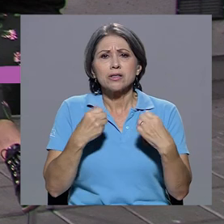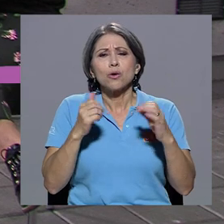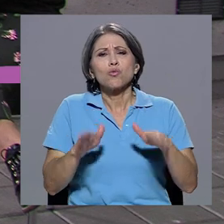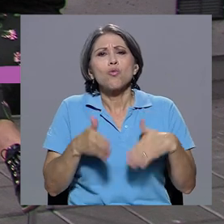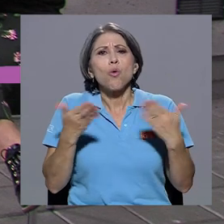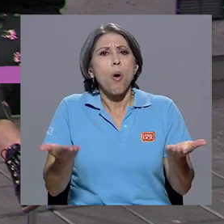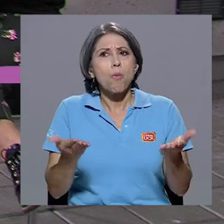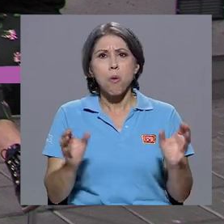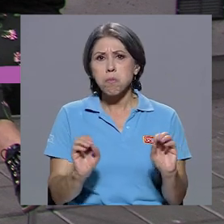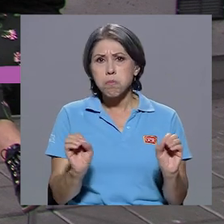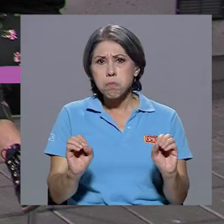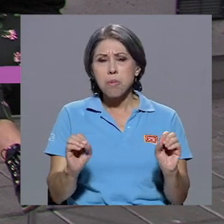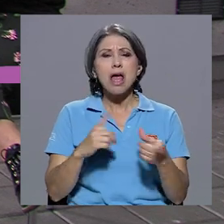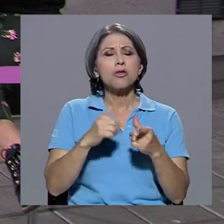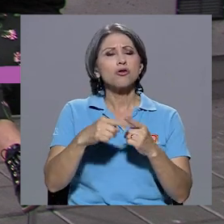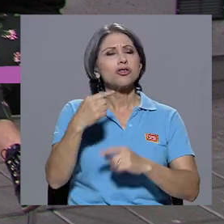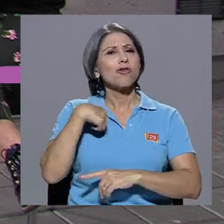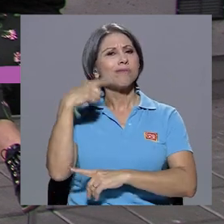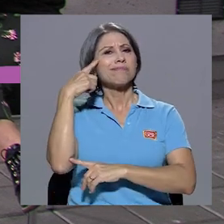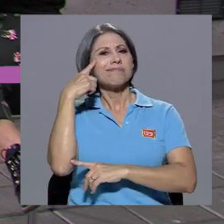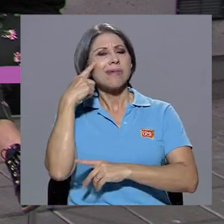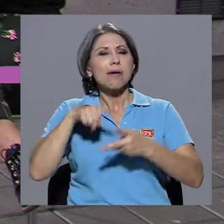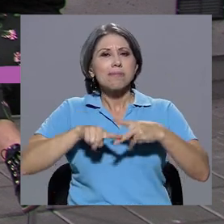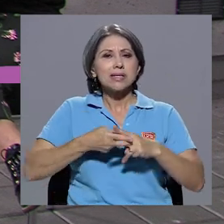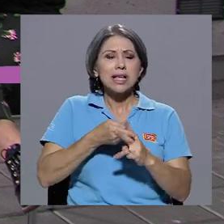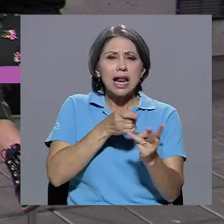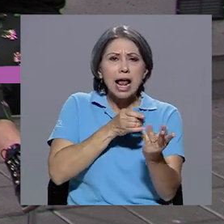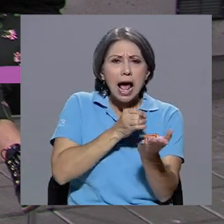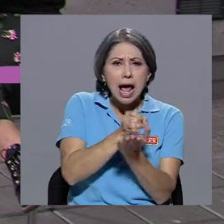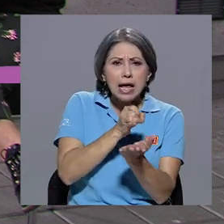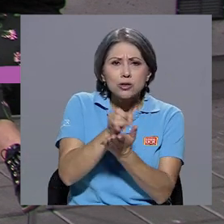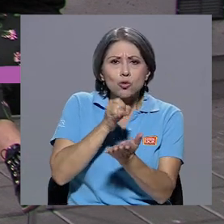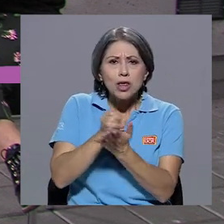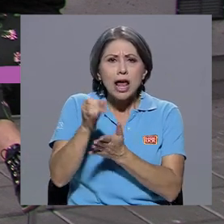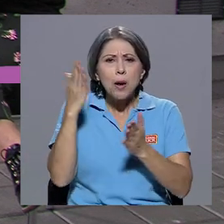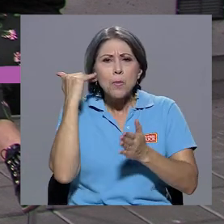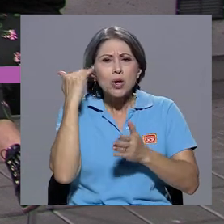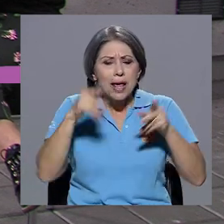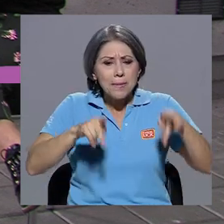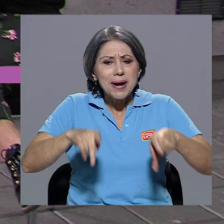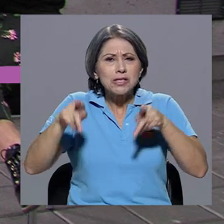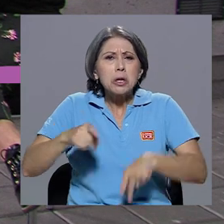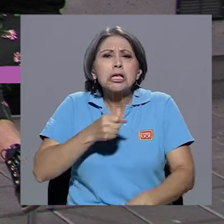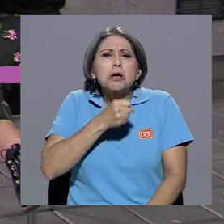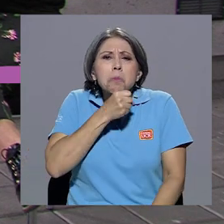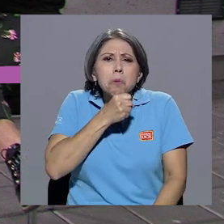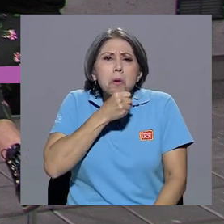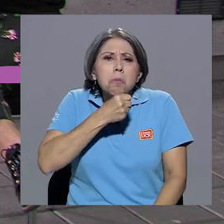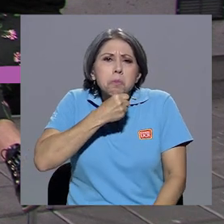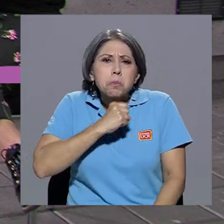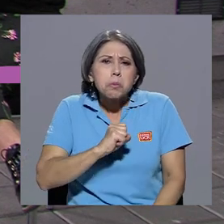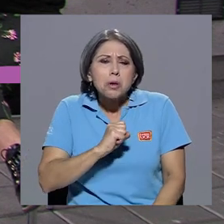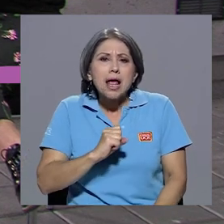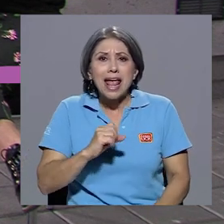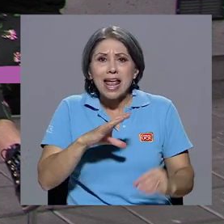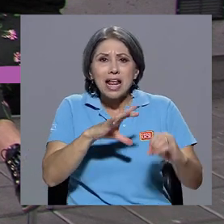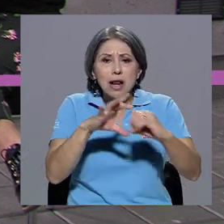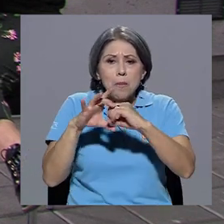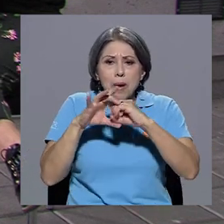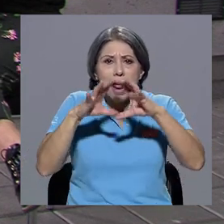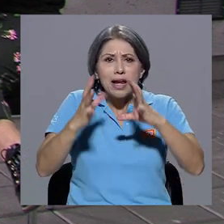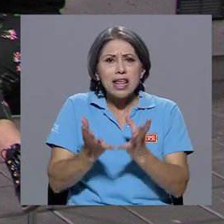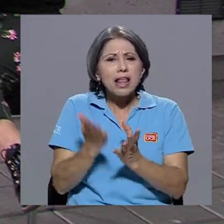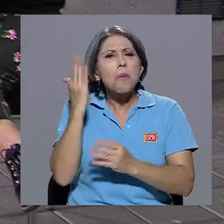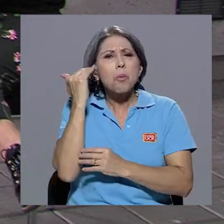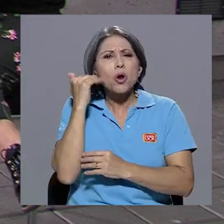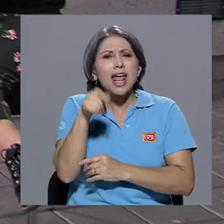que me llevó por ese camino fue empezar a estudiar los fenómenos de superlongevidad humana, o sea, las personas que más viven en el planeta y por qué viven.